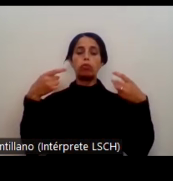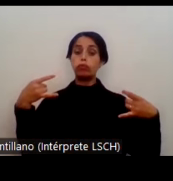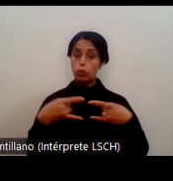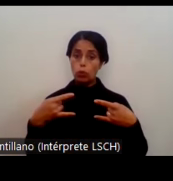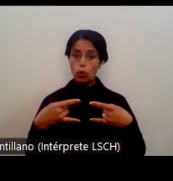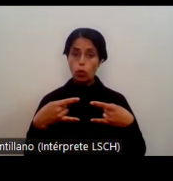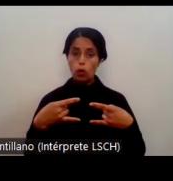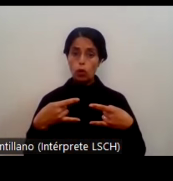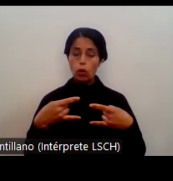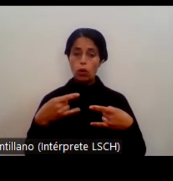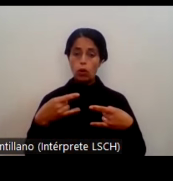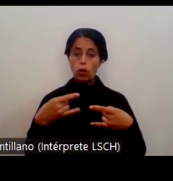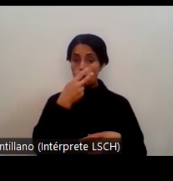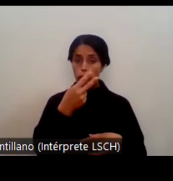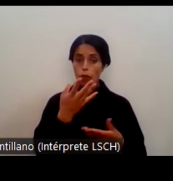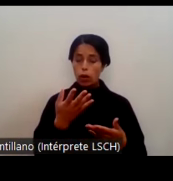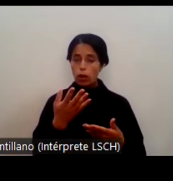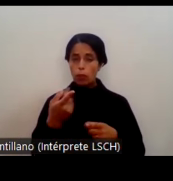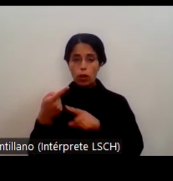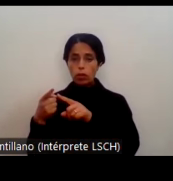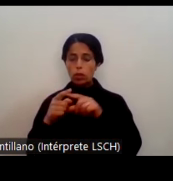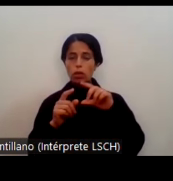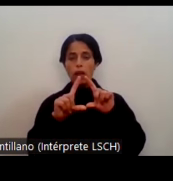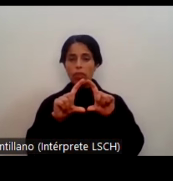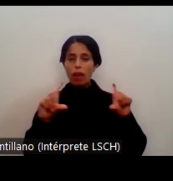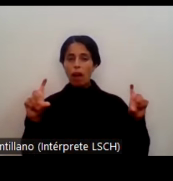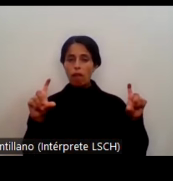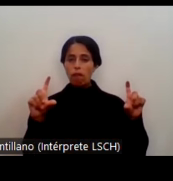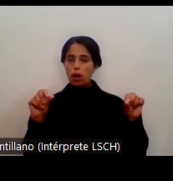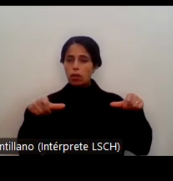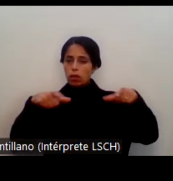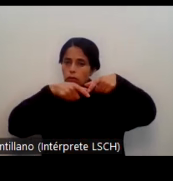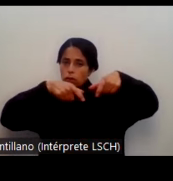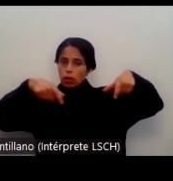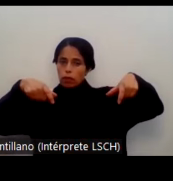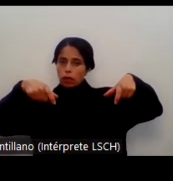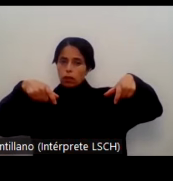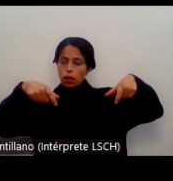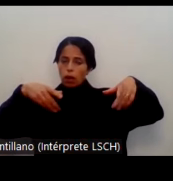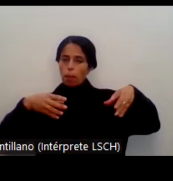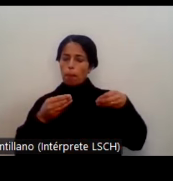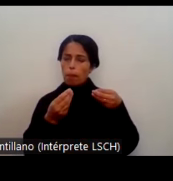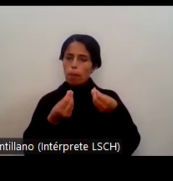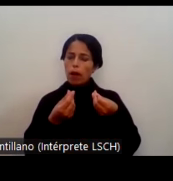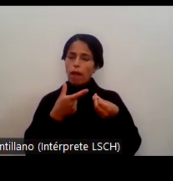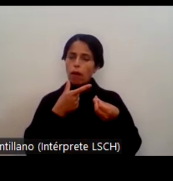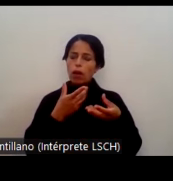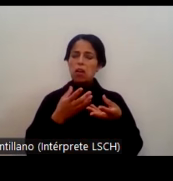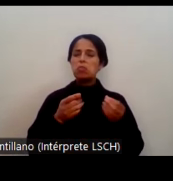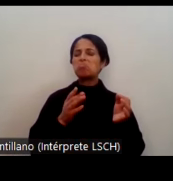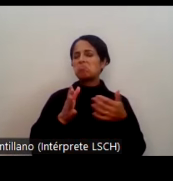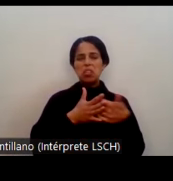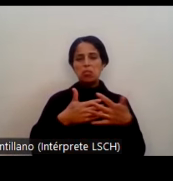muchas tabletas, un buen número de tabletas, de formas más simplificadas, más abstractas y más